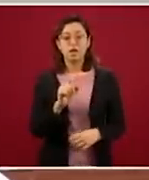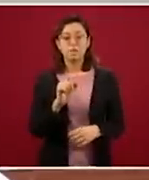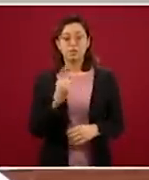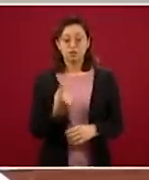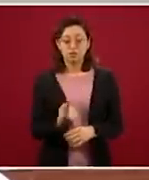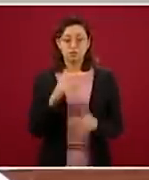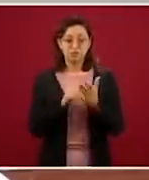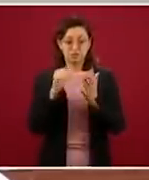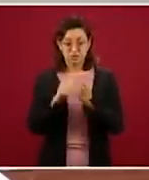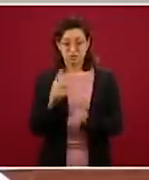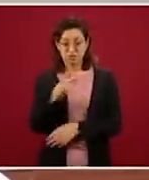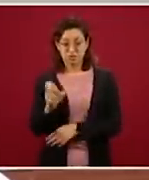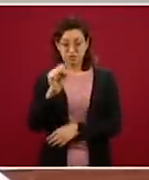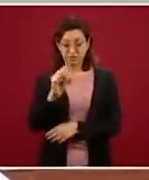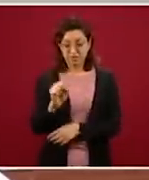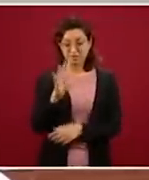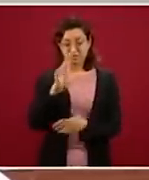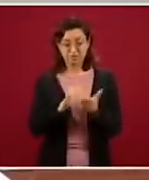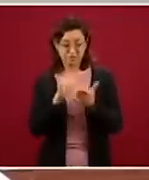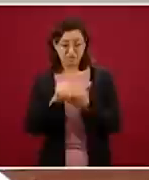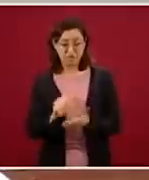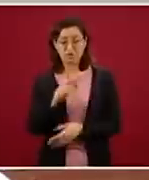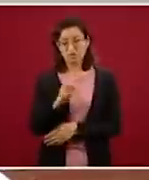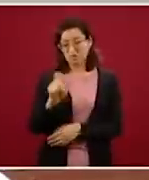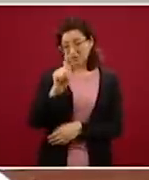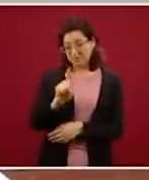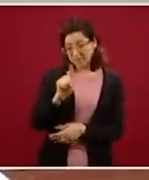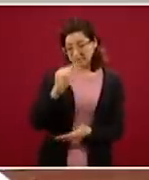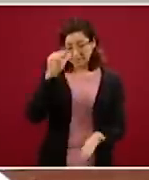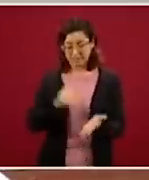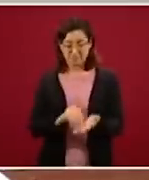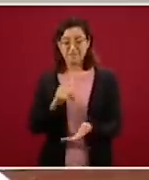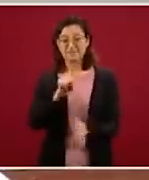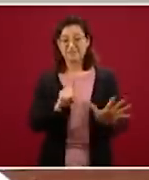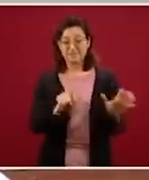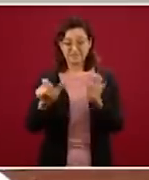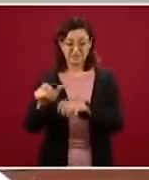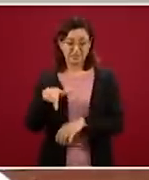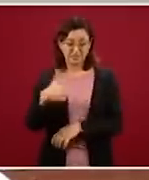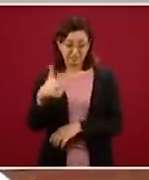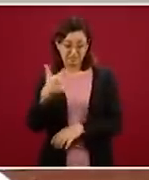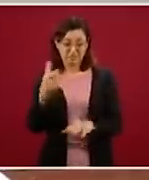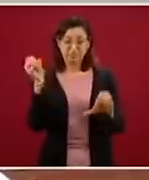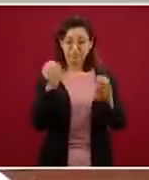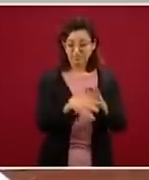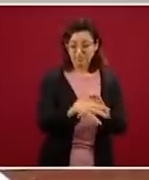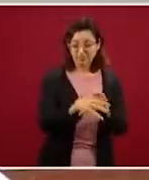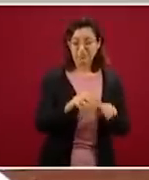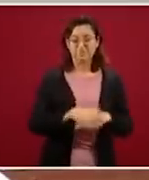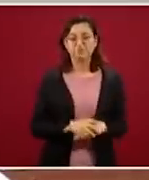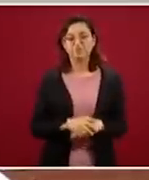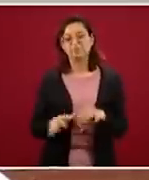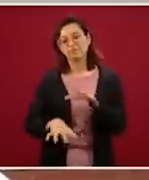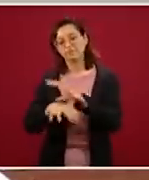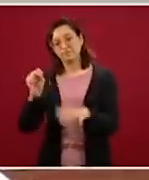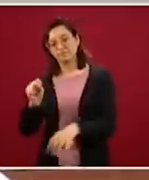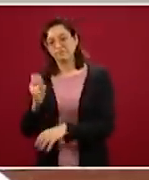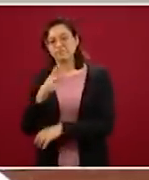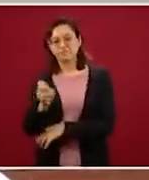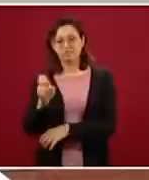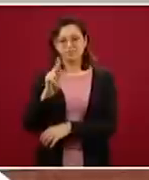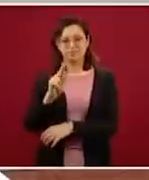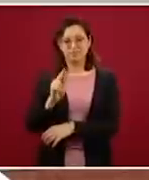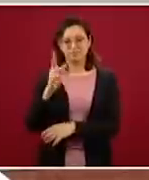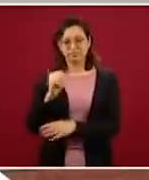321 mil millones, 265 millones, 270 mil 712. En depósitos. Respecto a retiros son